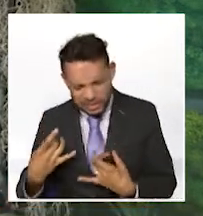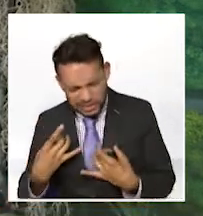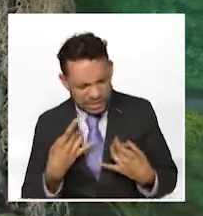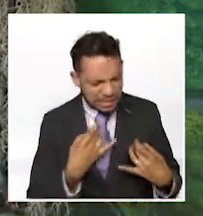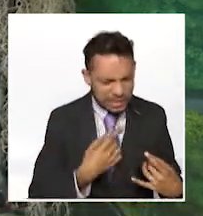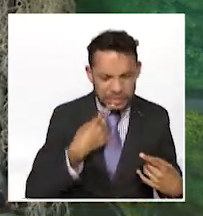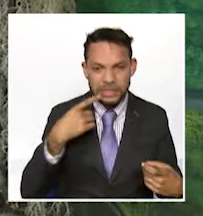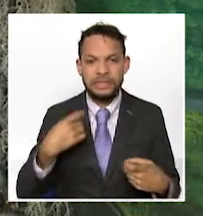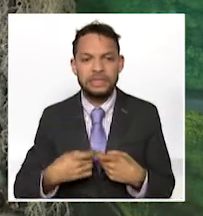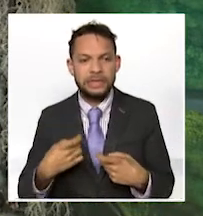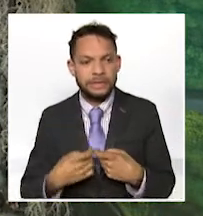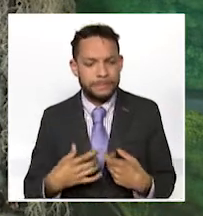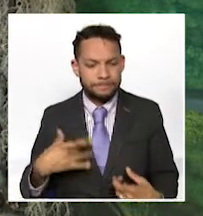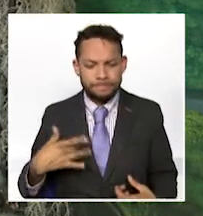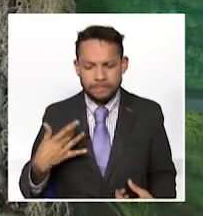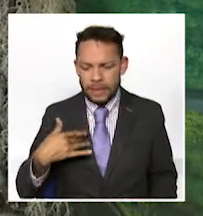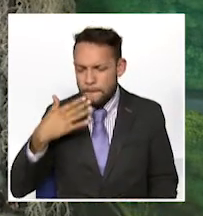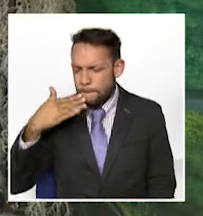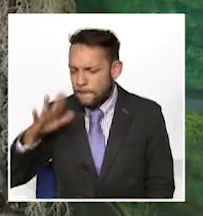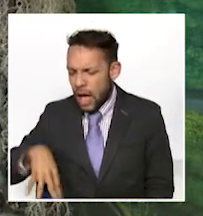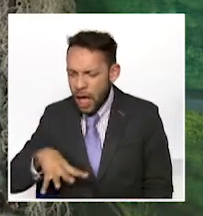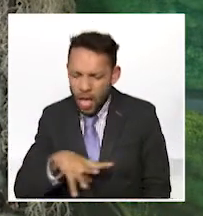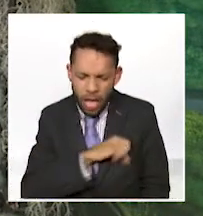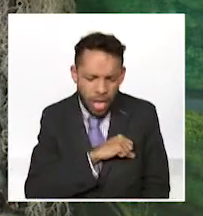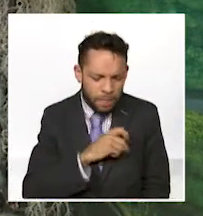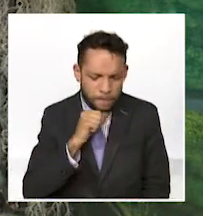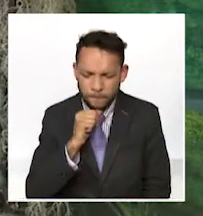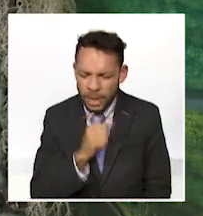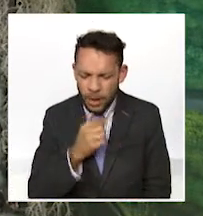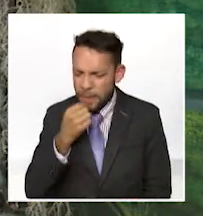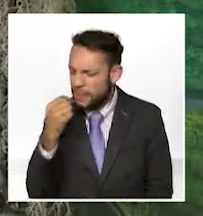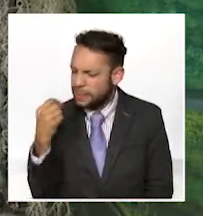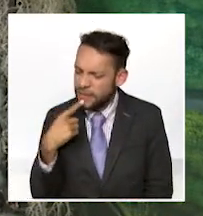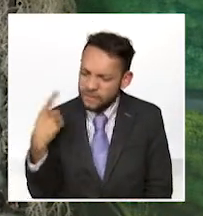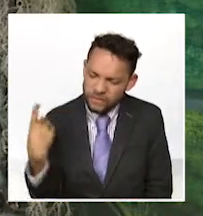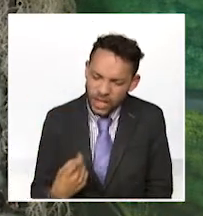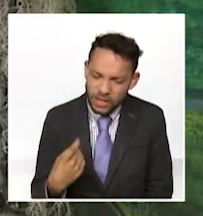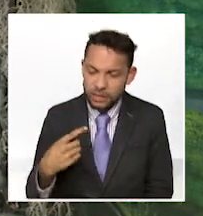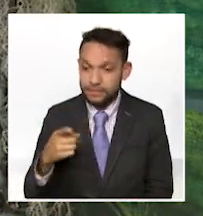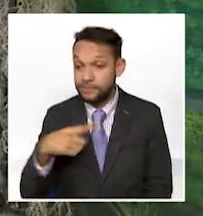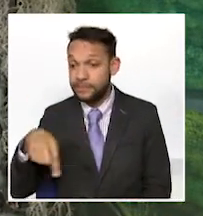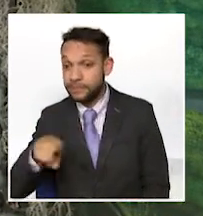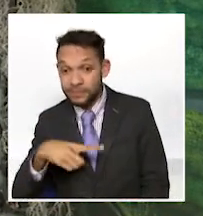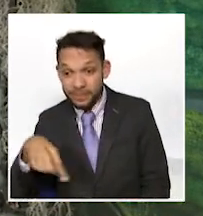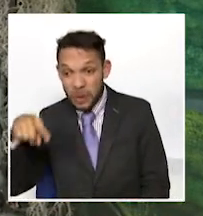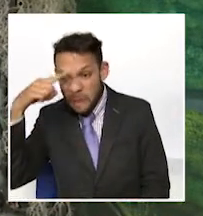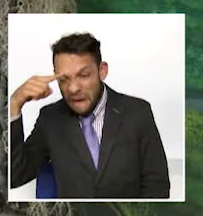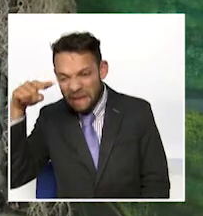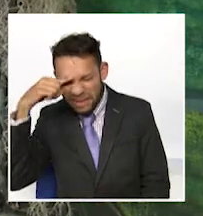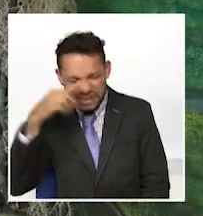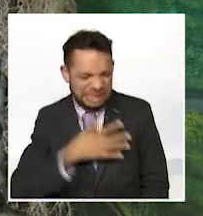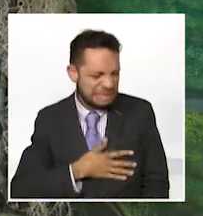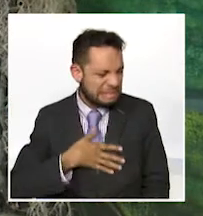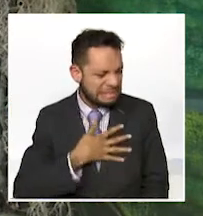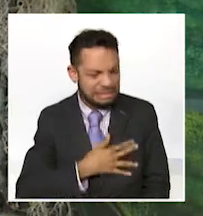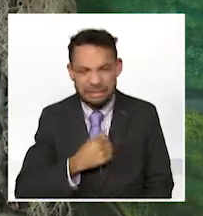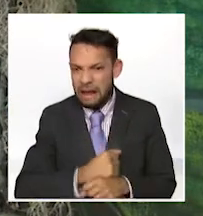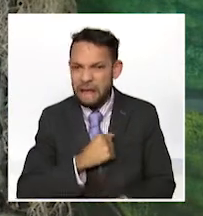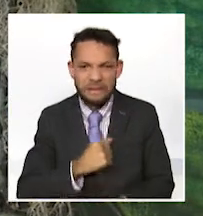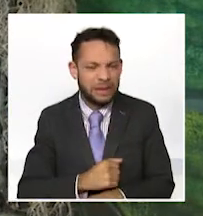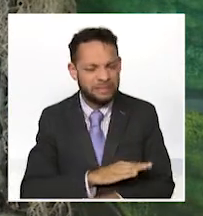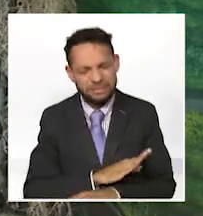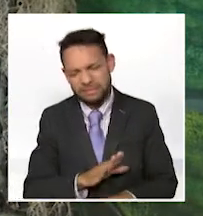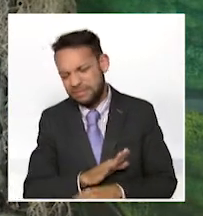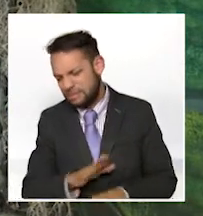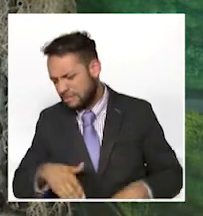dolor nos despersonaliza, nuestra actitud ante la vida cambia, la capacidad de producir lo que